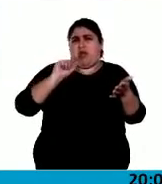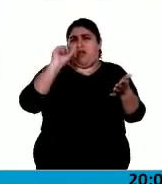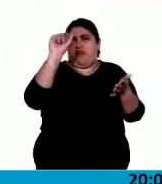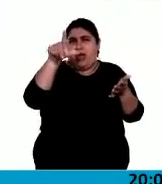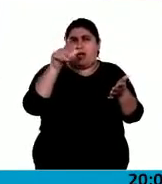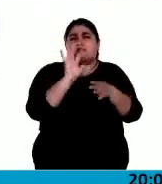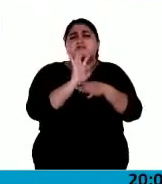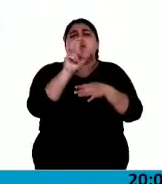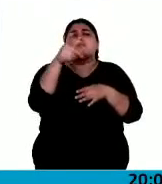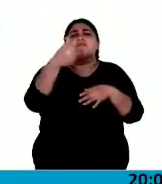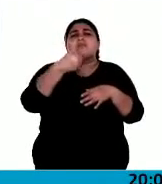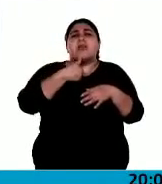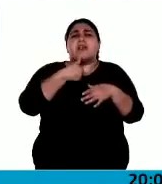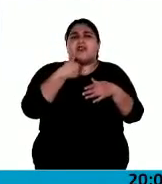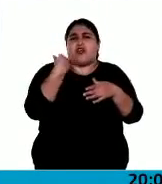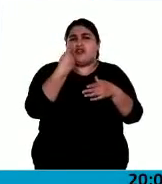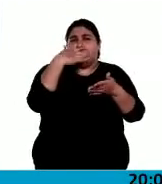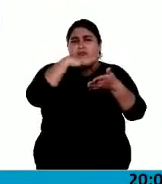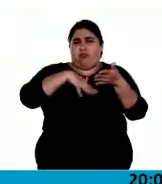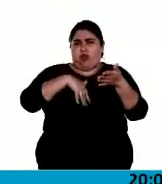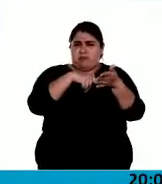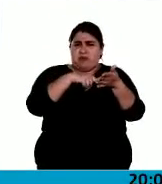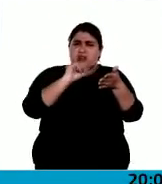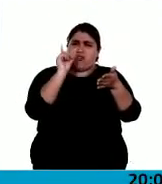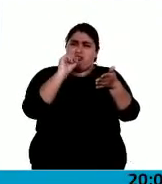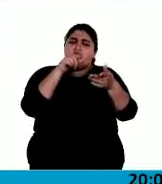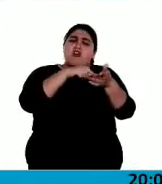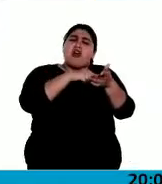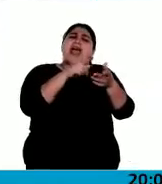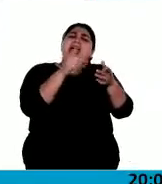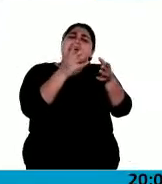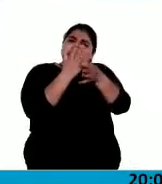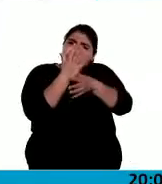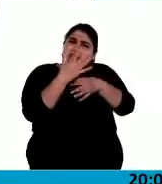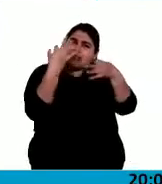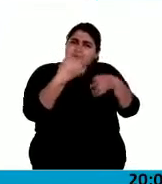es el que estamos pidiendo el pedido de informes. Creo que es el